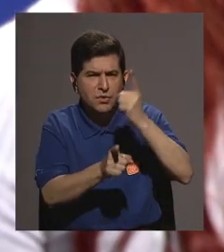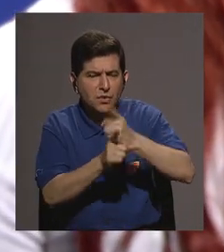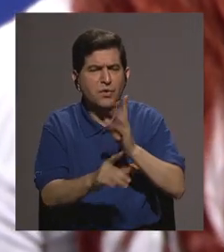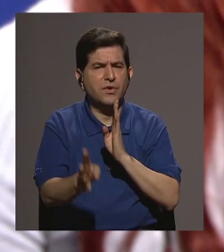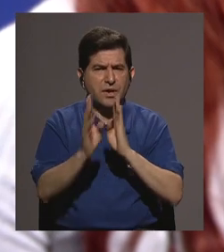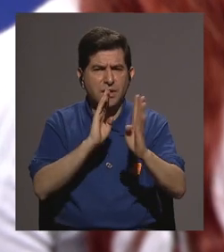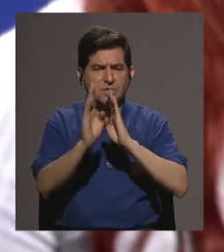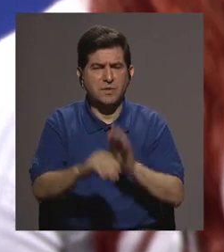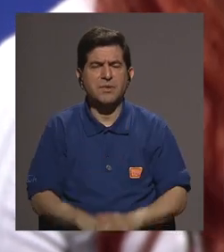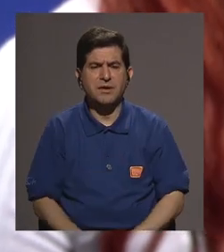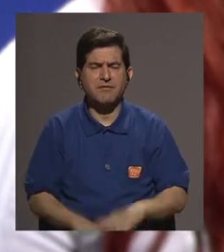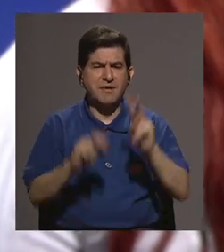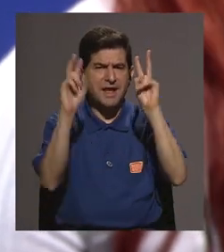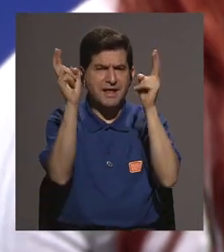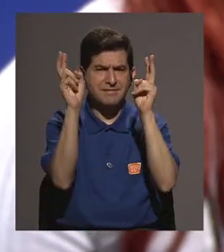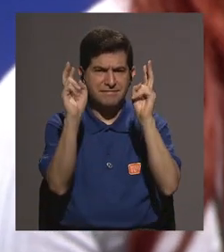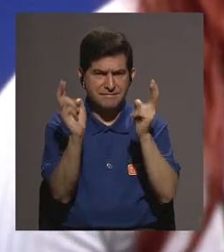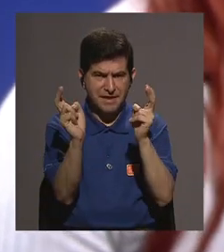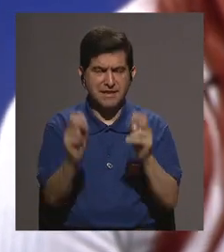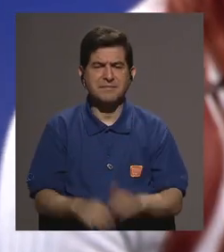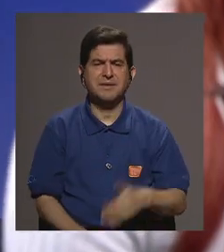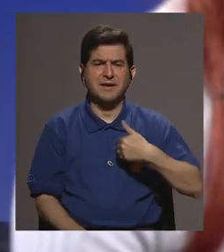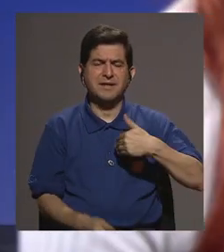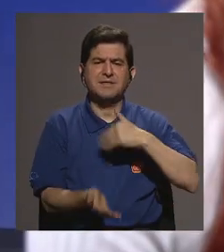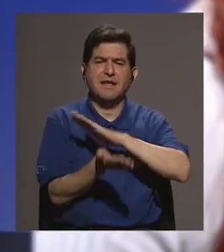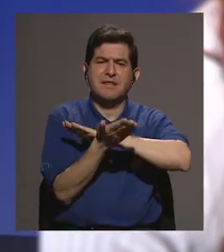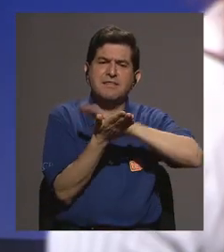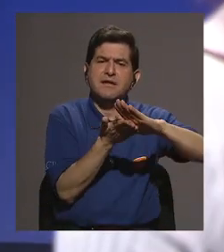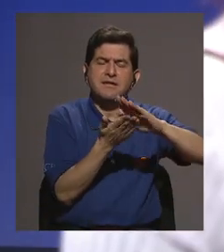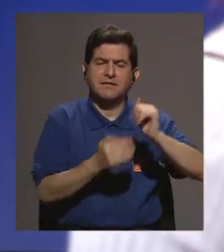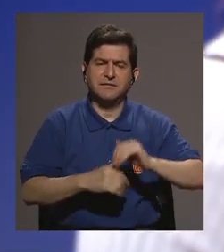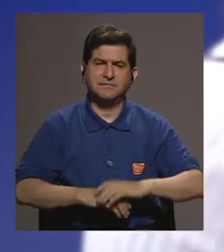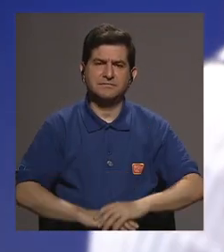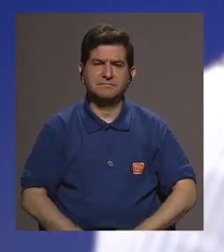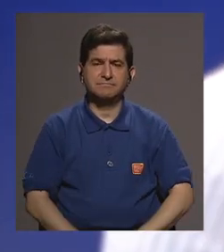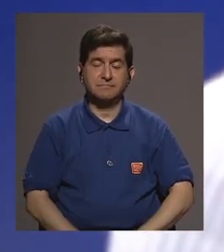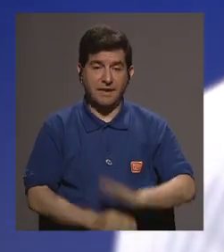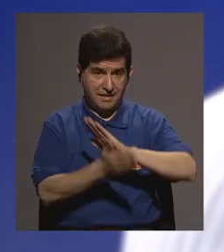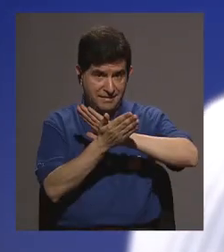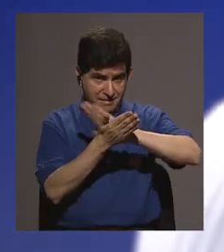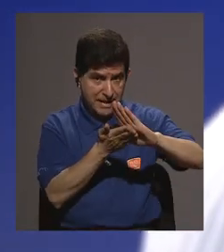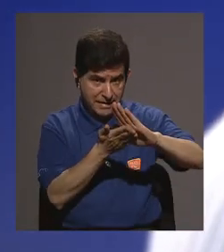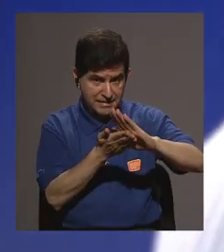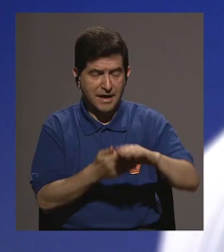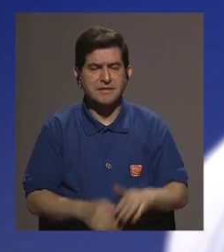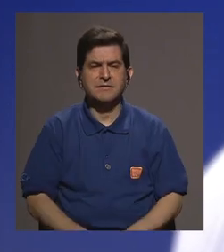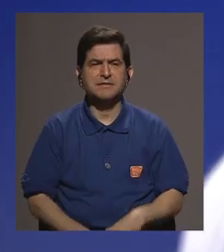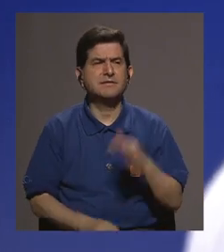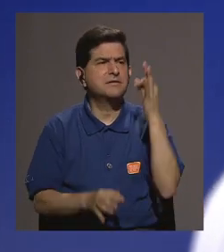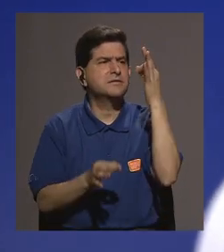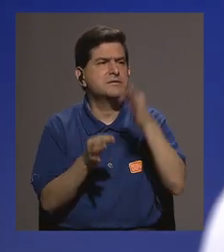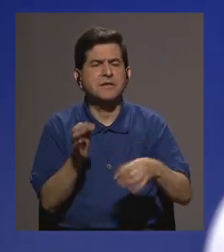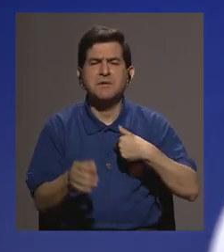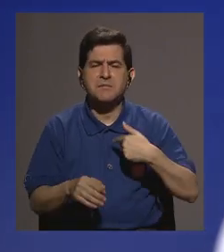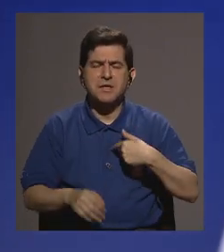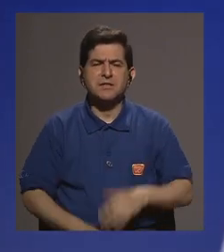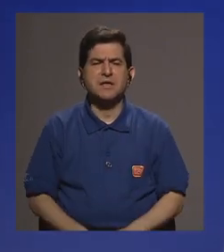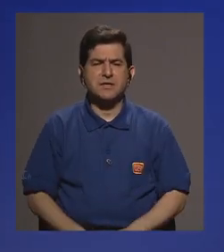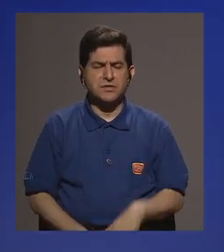un momento oportuno andrés para que hablemos sobre la temática de dignidad dignidad